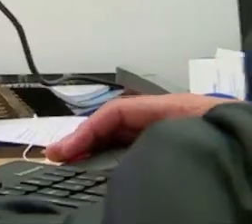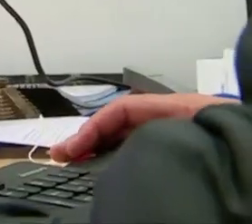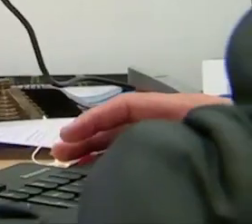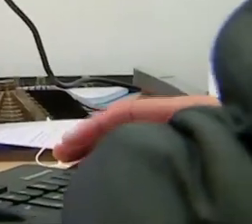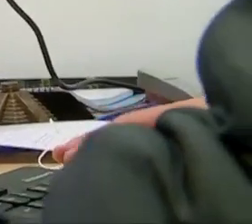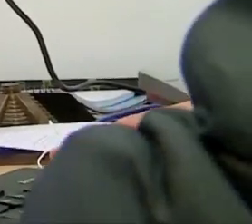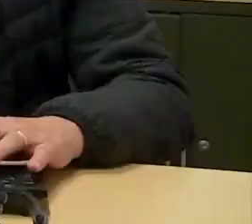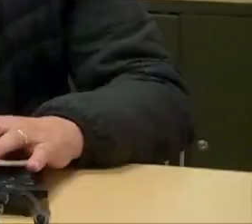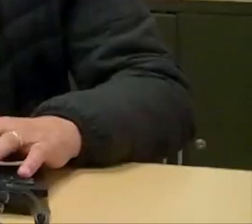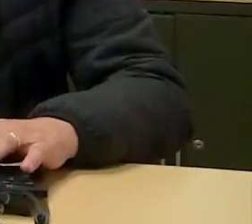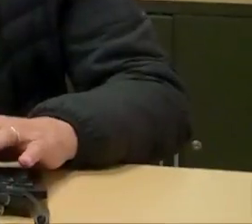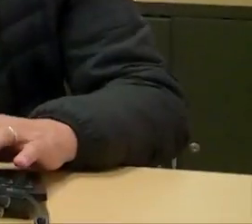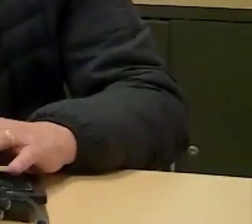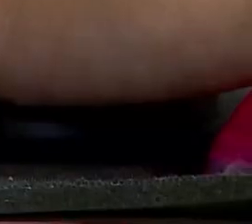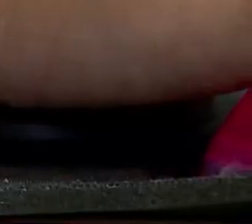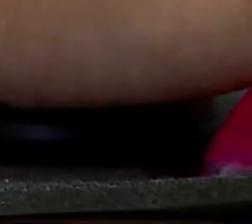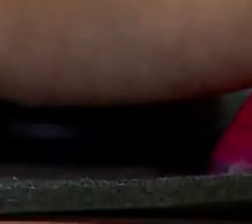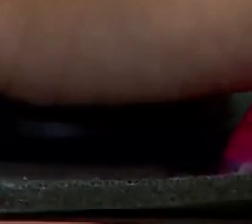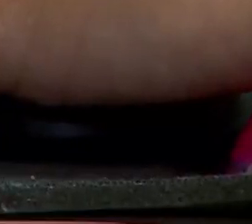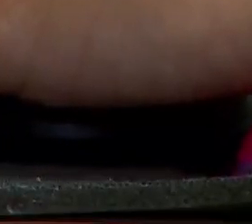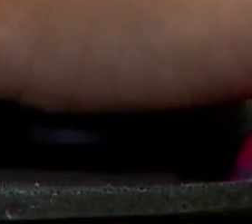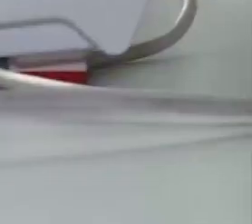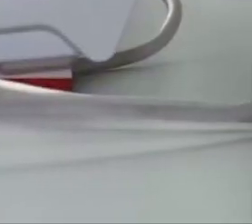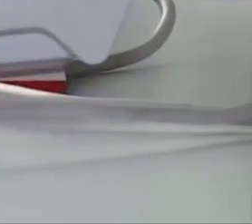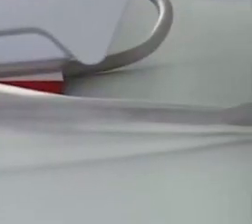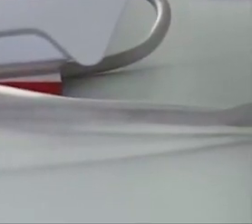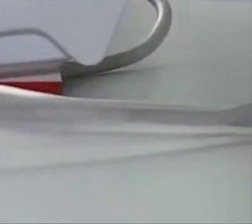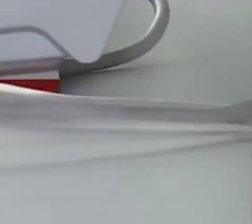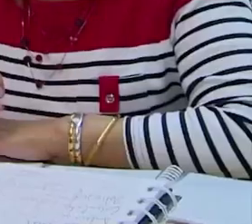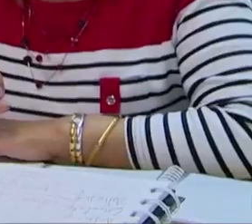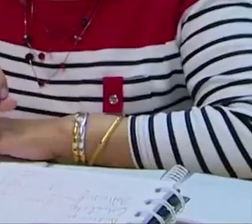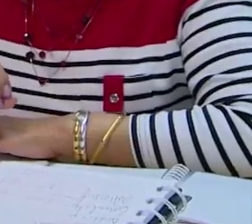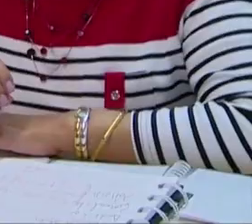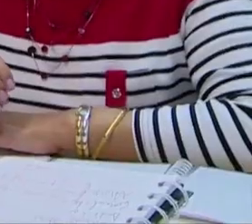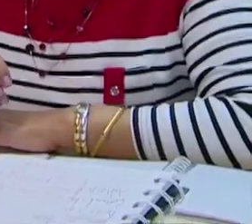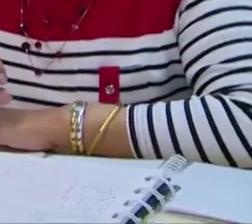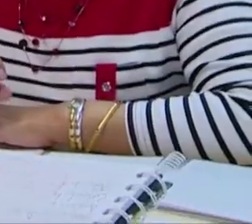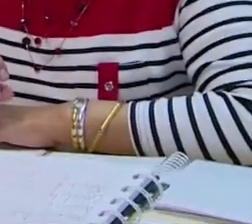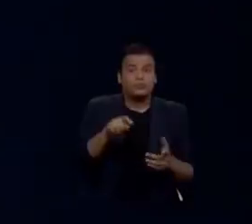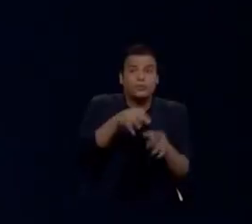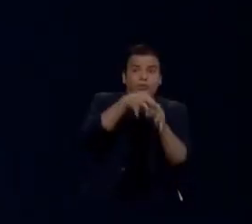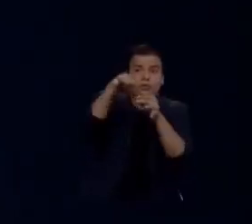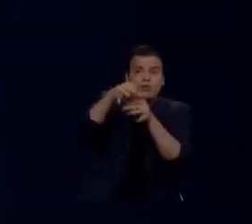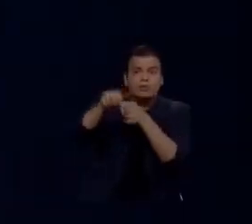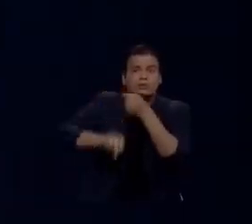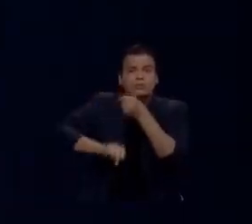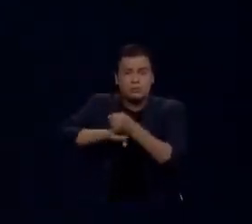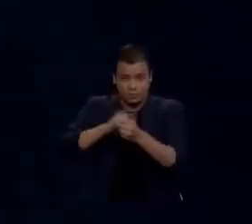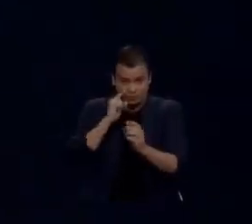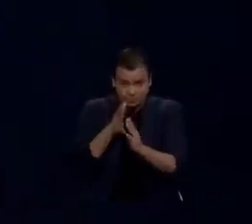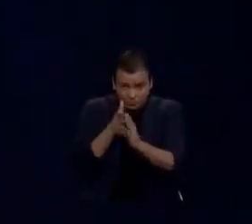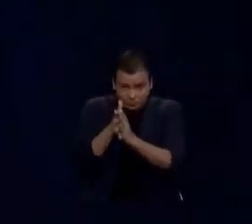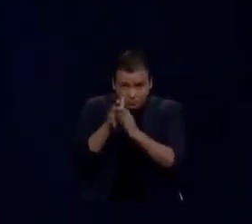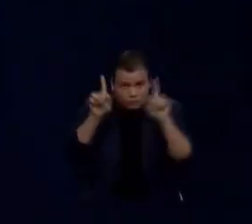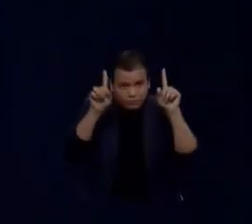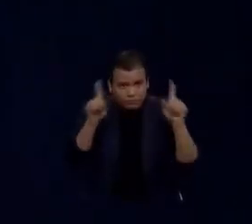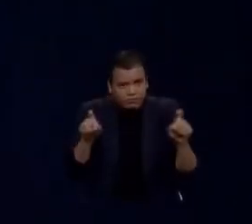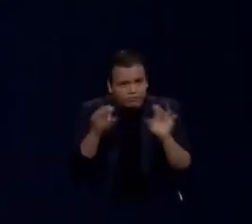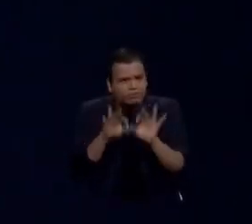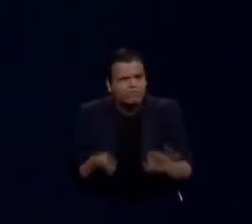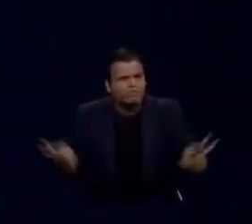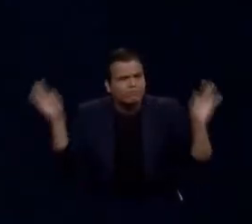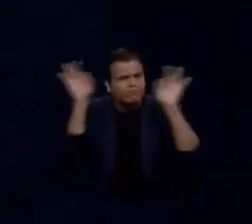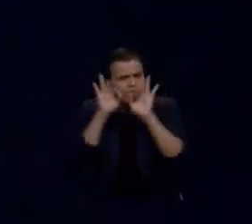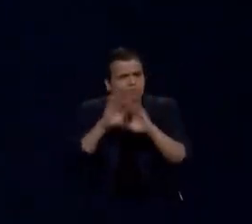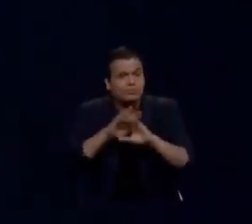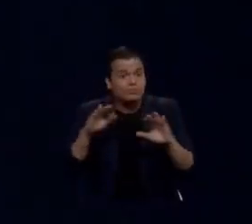y postal y ahora también de televisión bajo unas condiciones óptimas de calidad pero ministro hay un tema muy importante que también